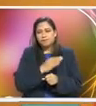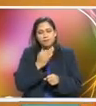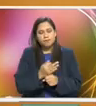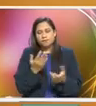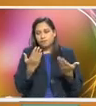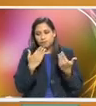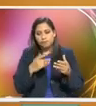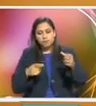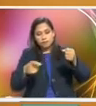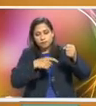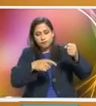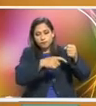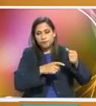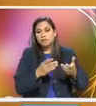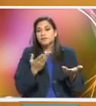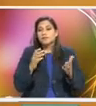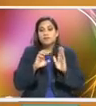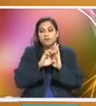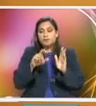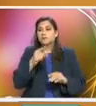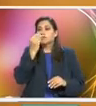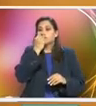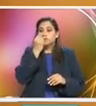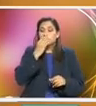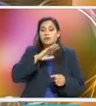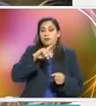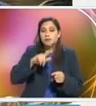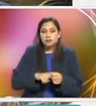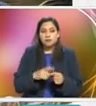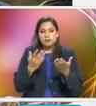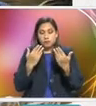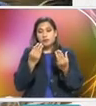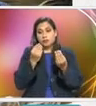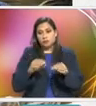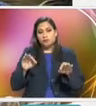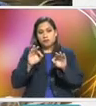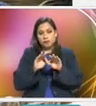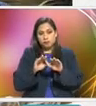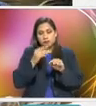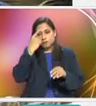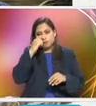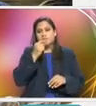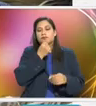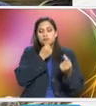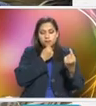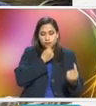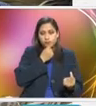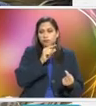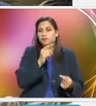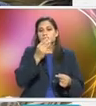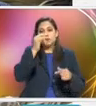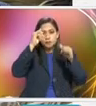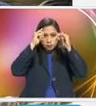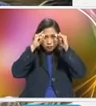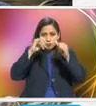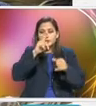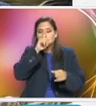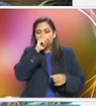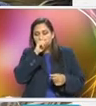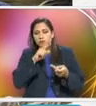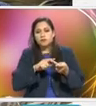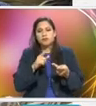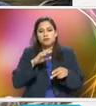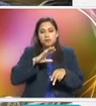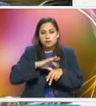están produciendo y no tienen acceso, por ejemplo, a alimentos de origen animal, que son esenciales en esta primera infancia. Claro. Es esencial que los niños tengan acceso, por